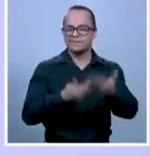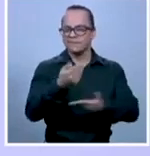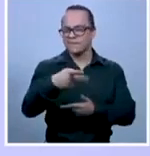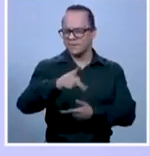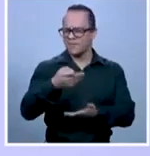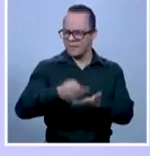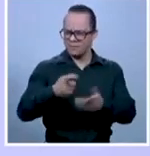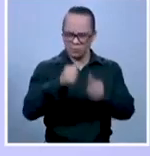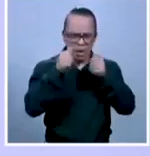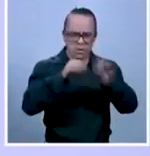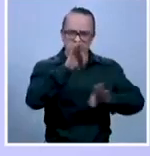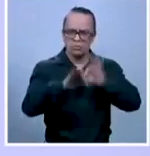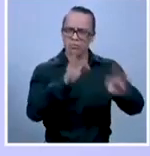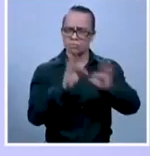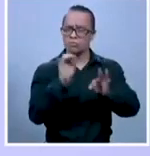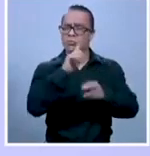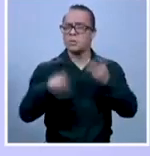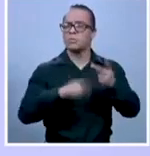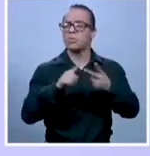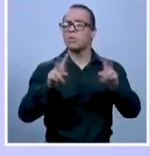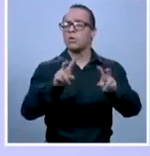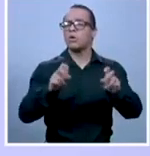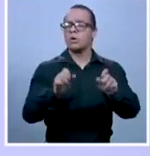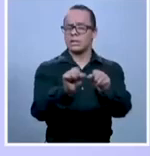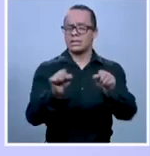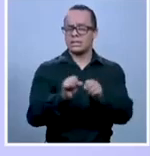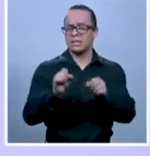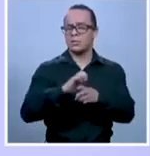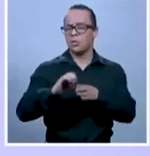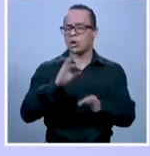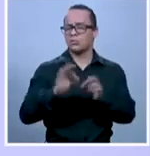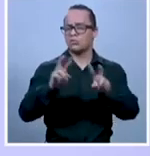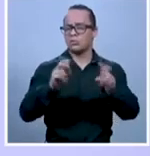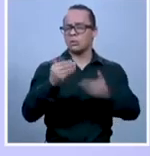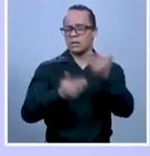así como fortalecer las células violetas, invertir más en prevención y combate a la corrupción.